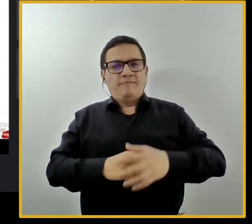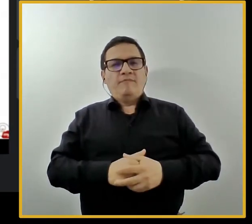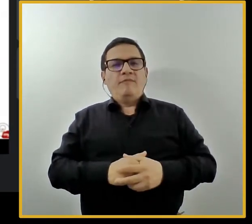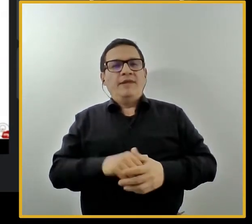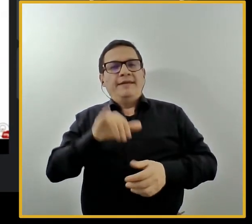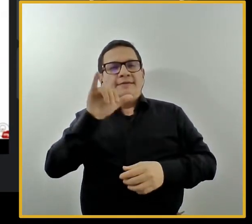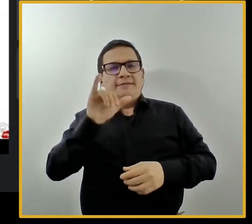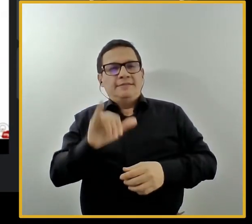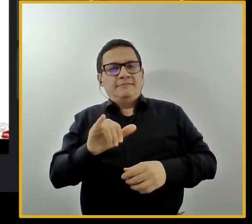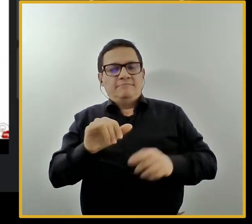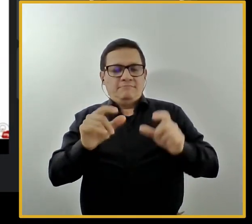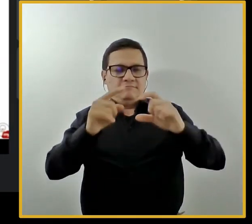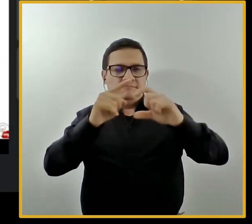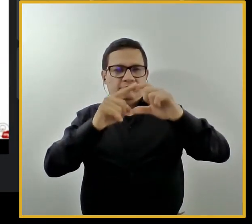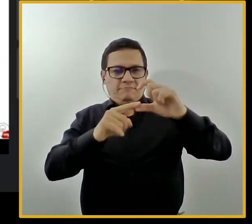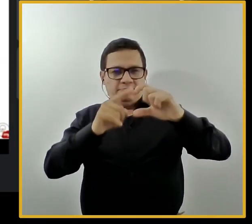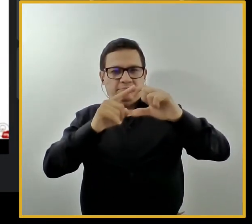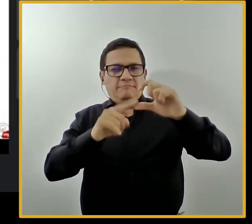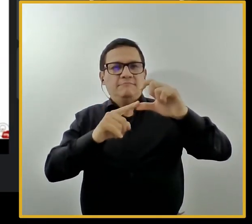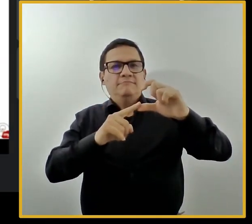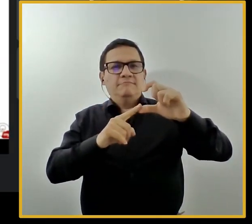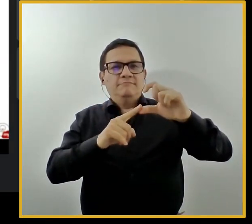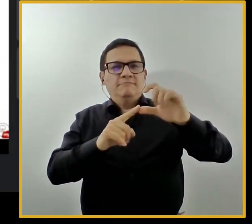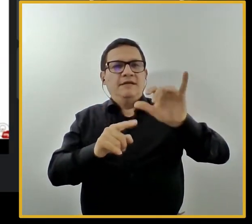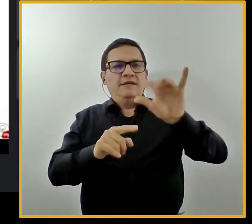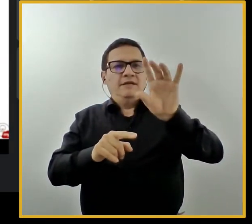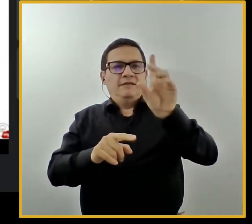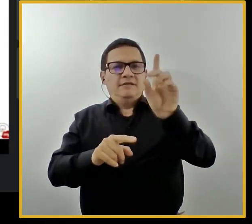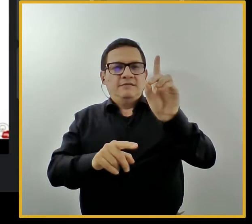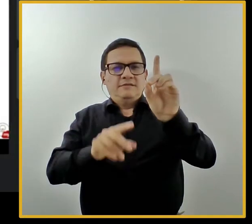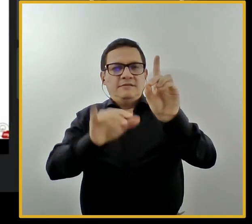la siguiente ecuación.